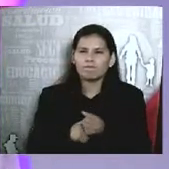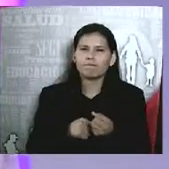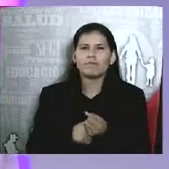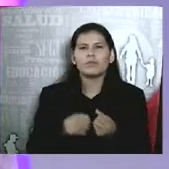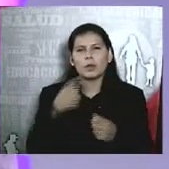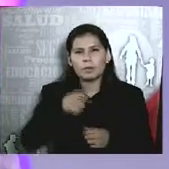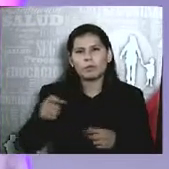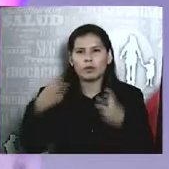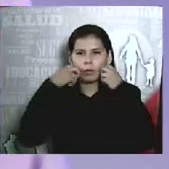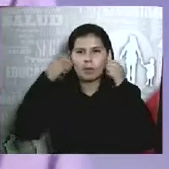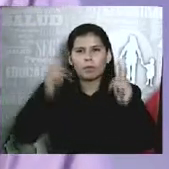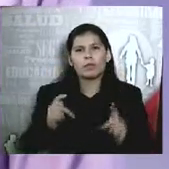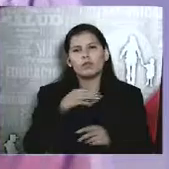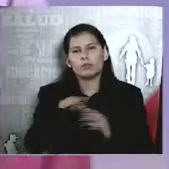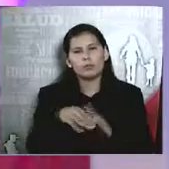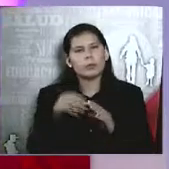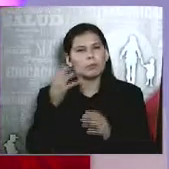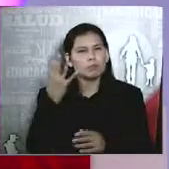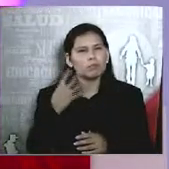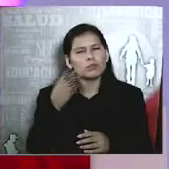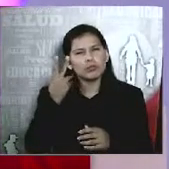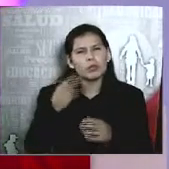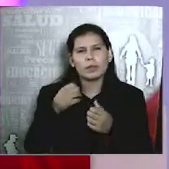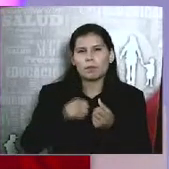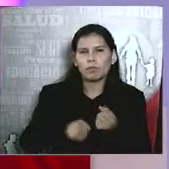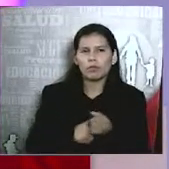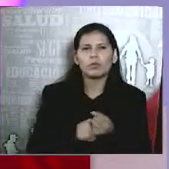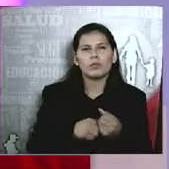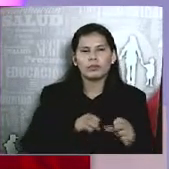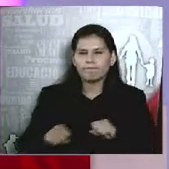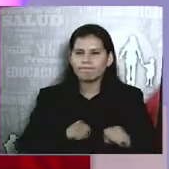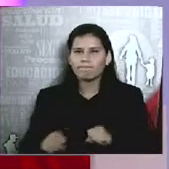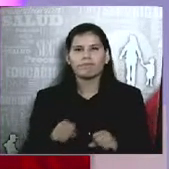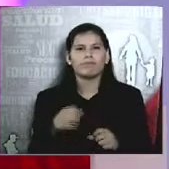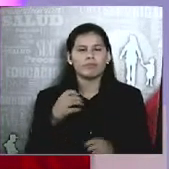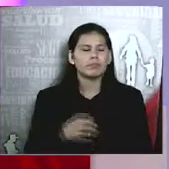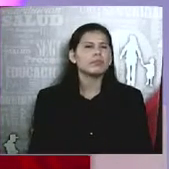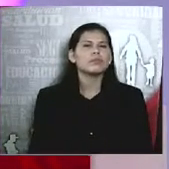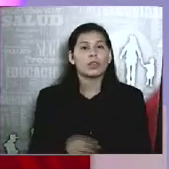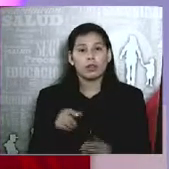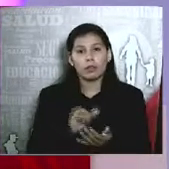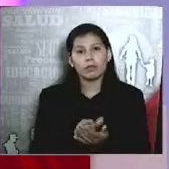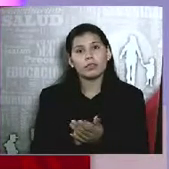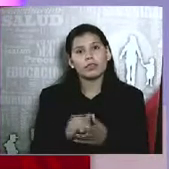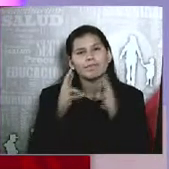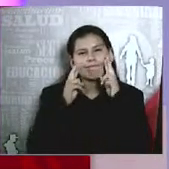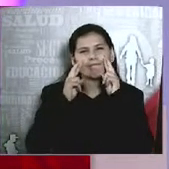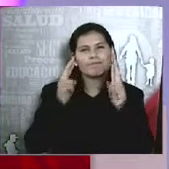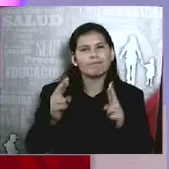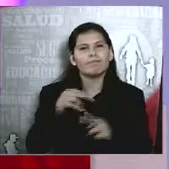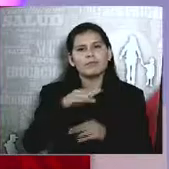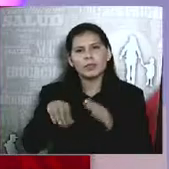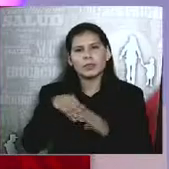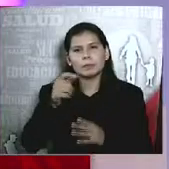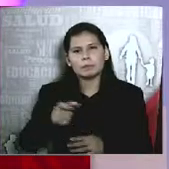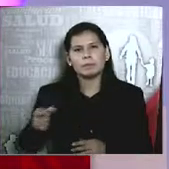la humanidad que ustedes le ponen en cada uno de los actos que hacen. Este es un reconocimiento a